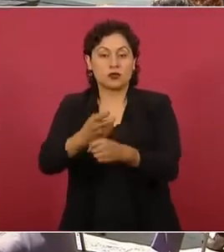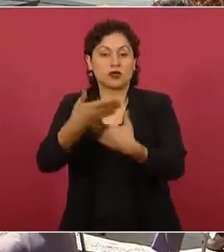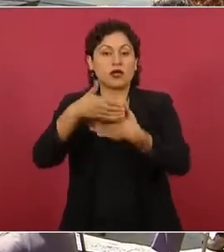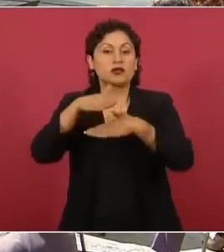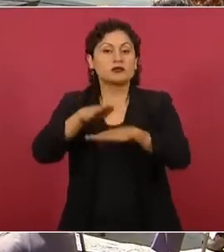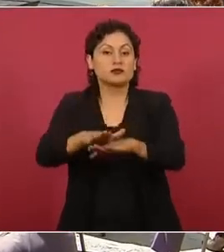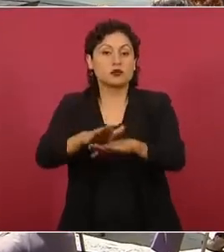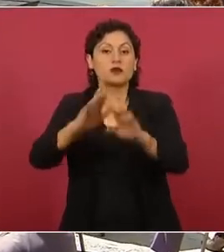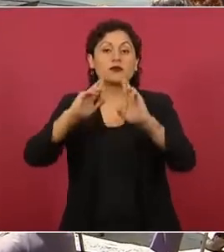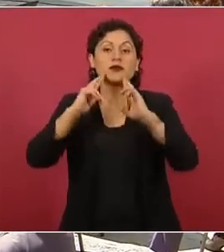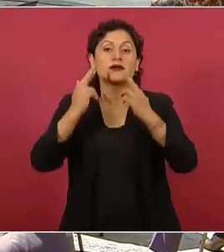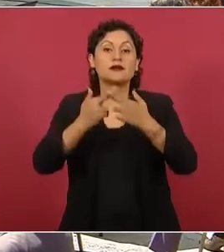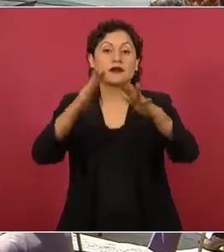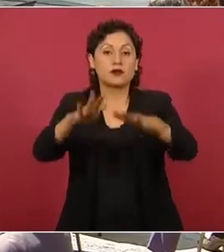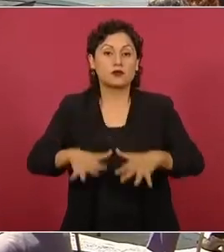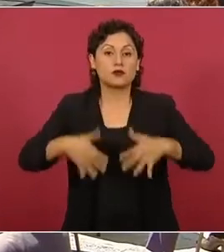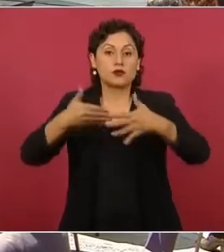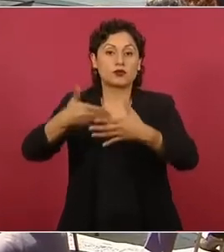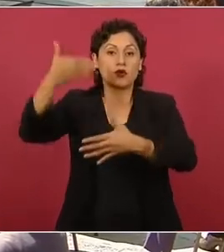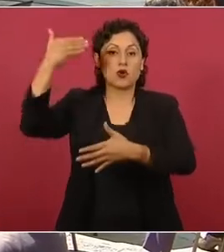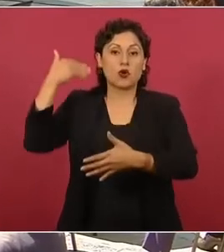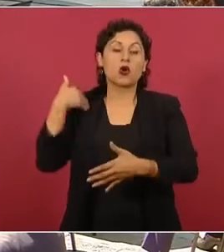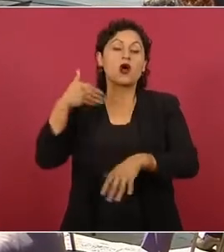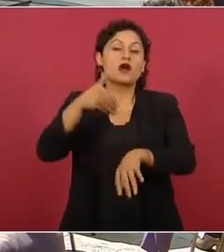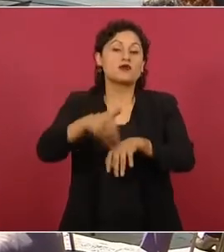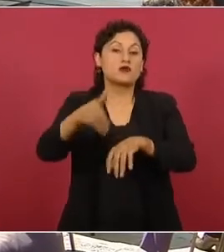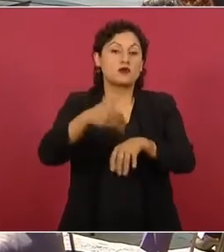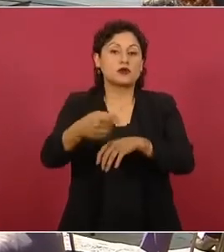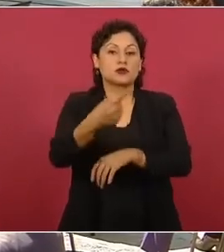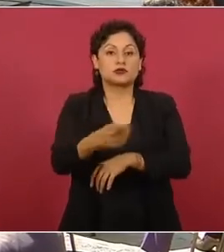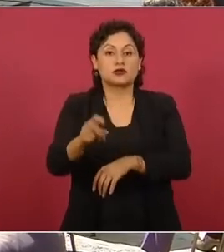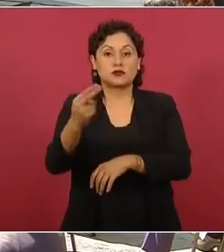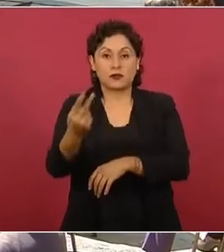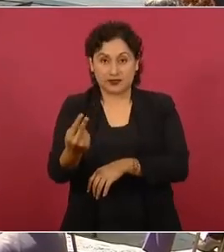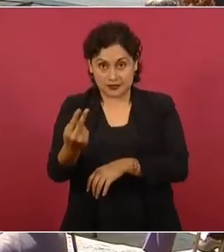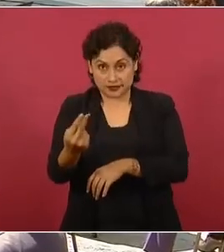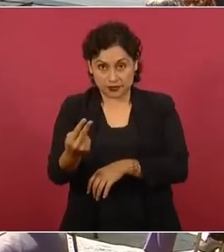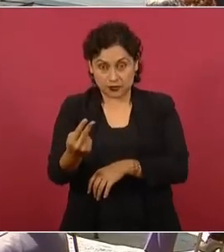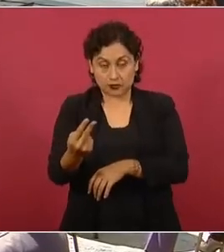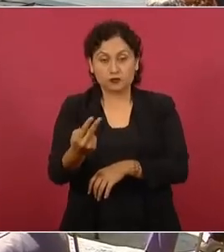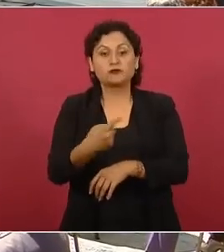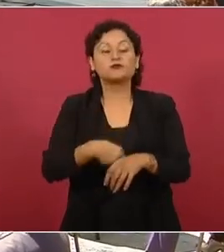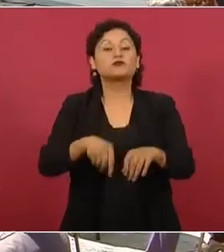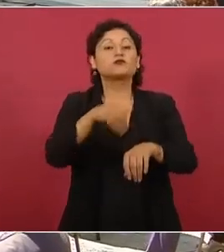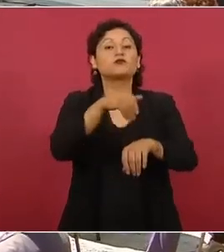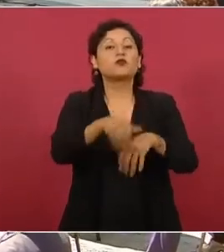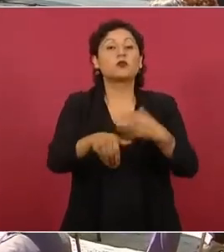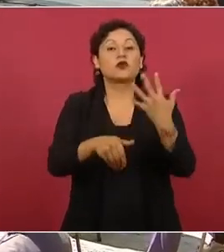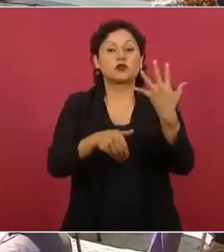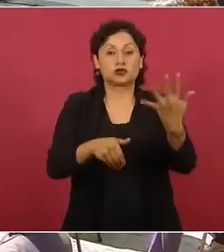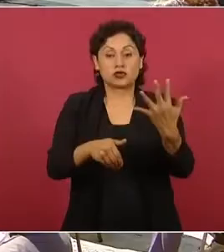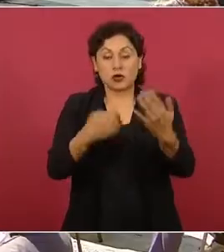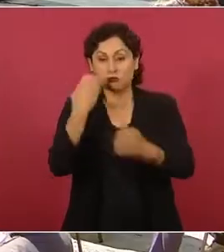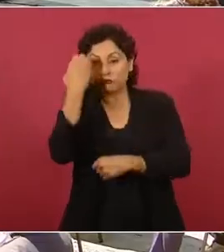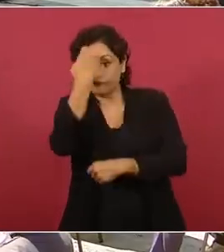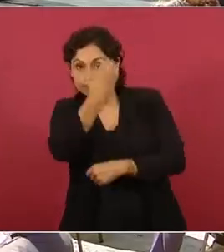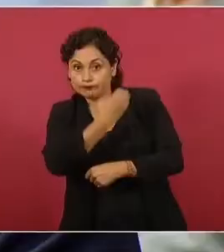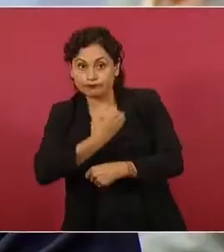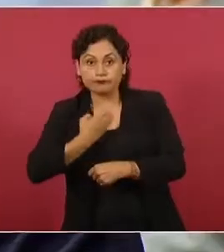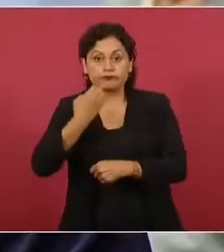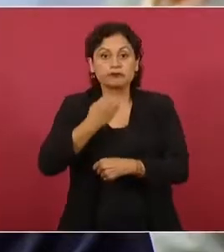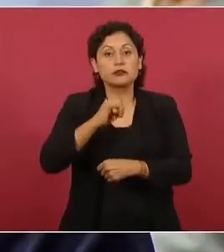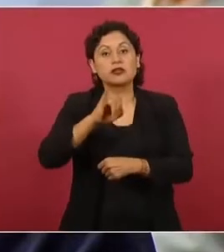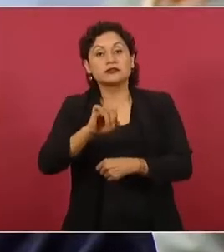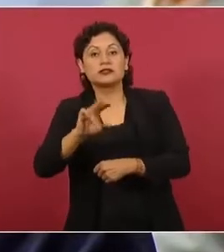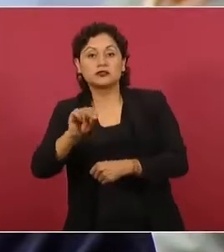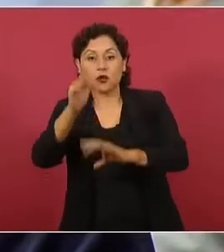sesión ordinaria número 125 de la Asamblea General. El punto 5, examinación y en su caso aprobación de los